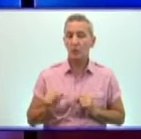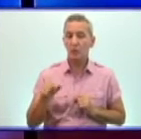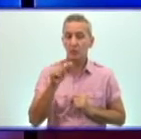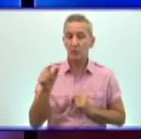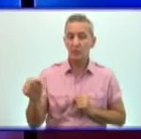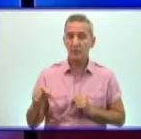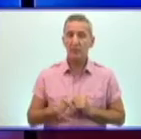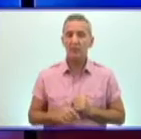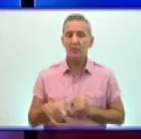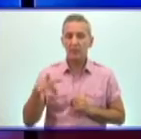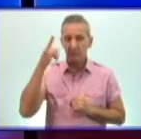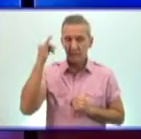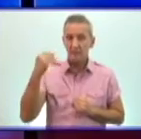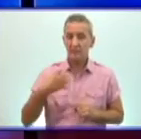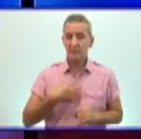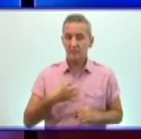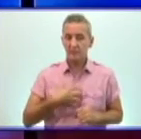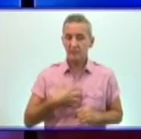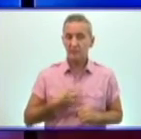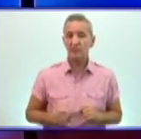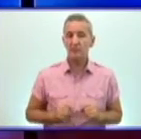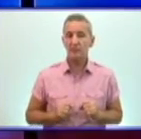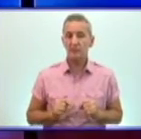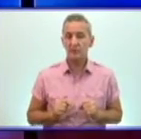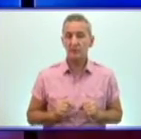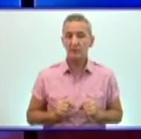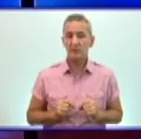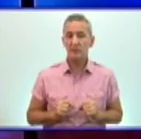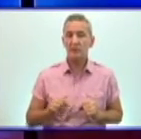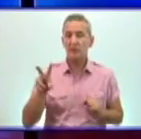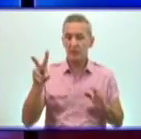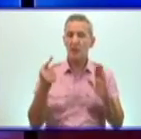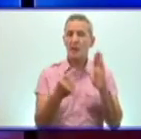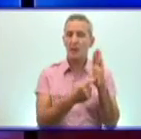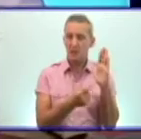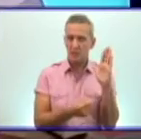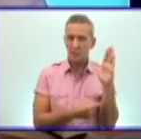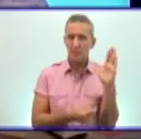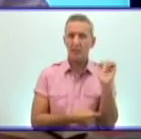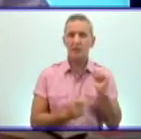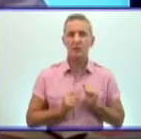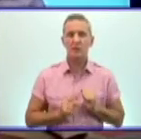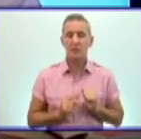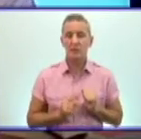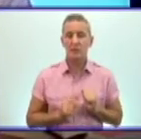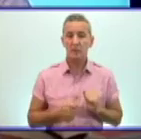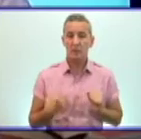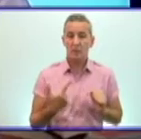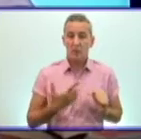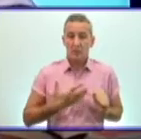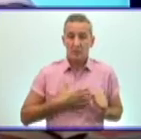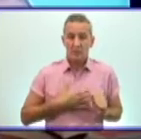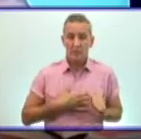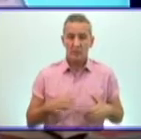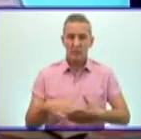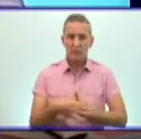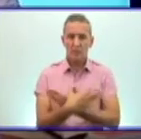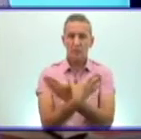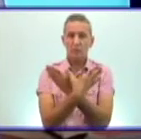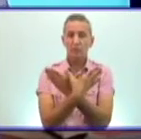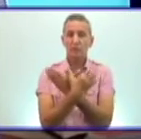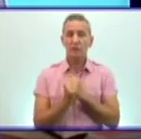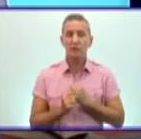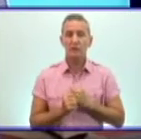sencillamente determinadas cuotas de validez. Para nosotros los símbolos se portan, como bien dice